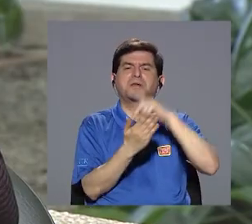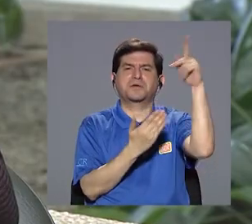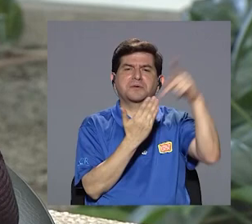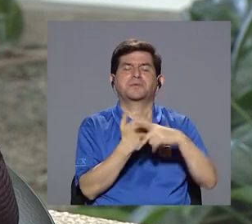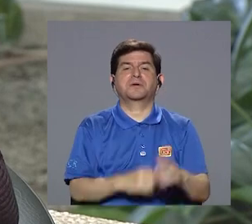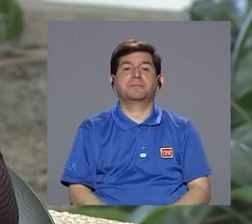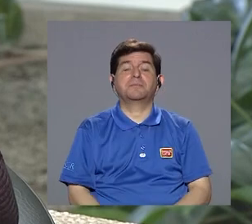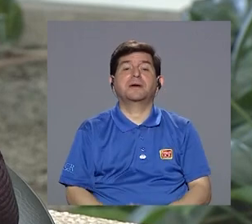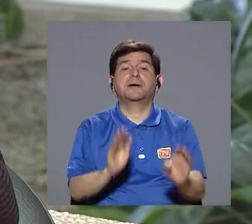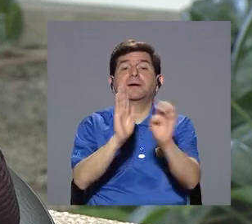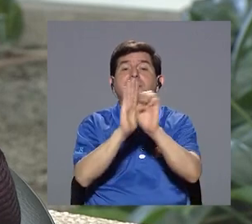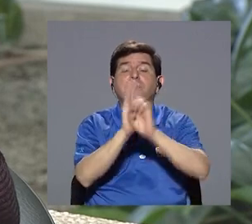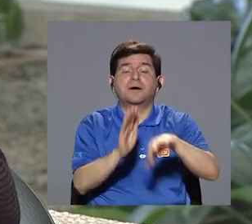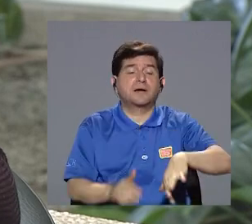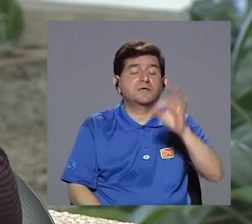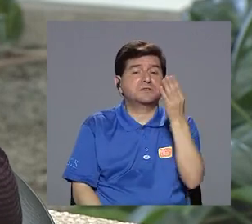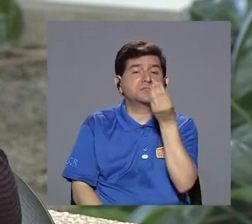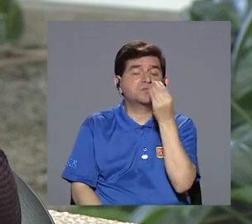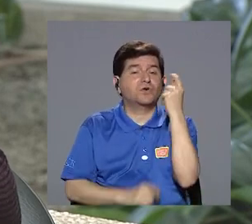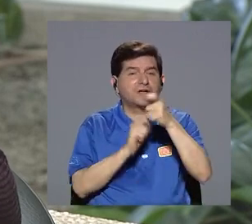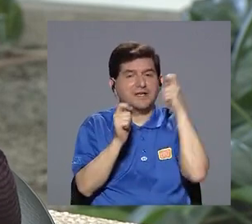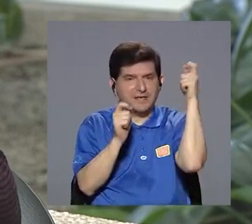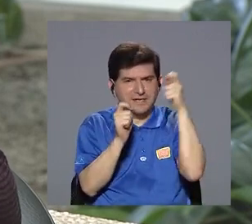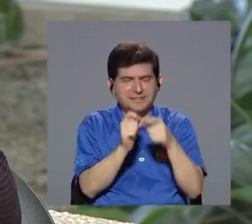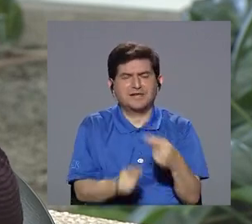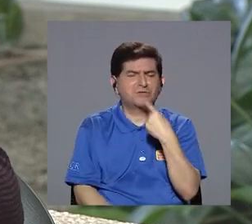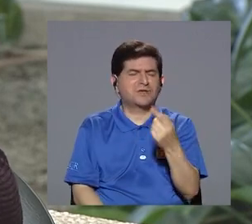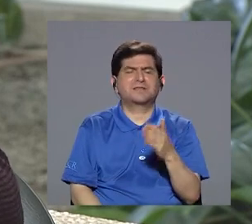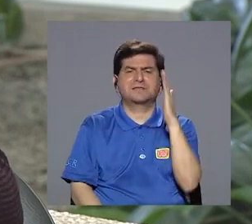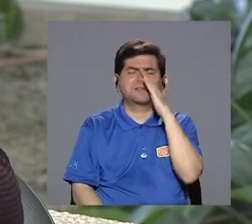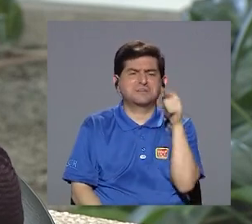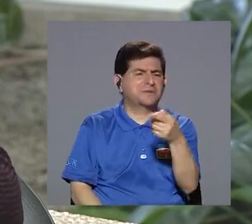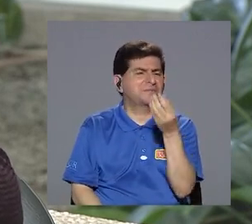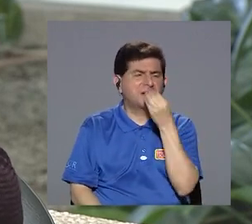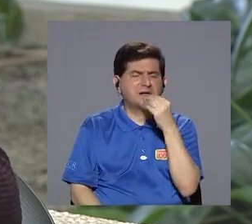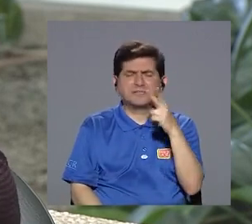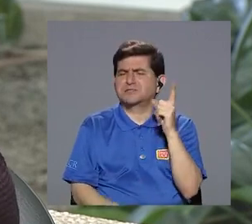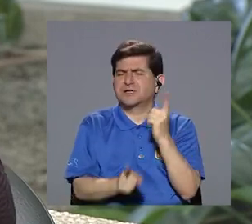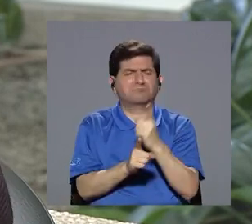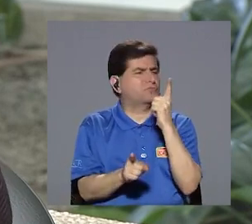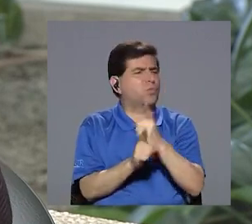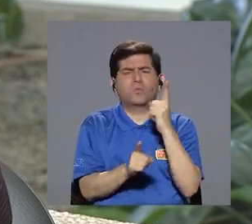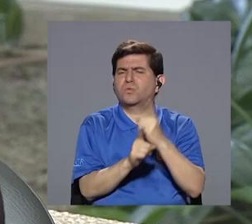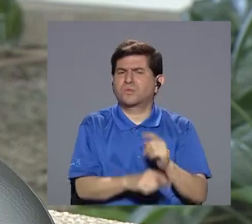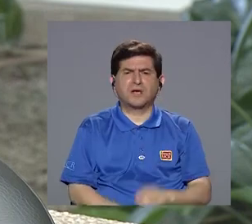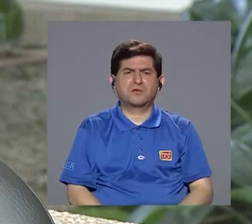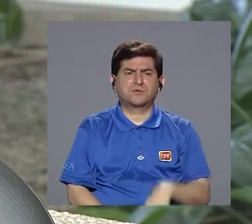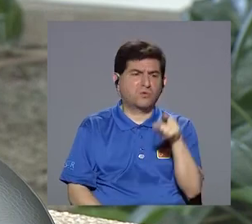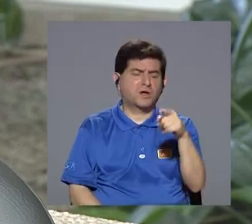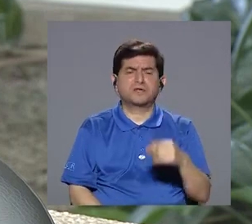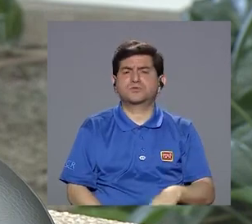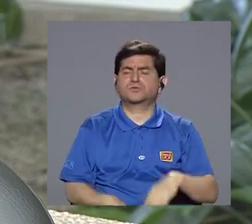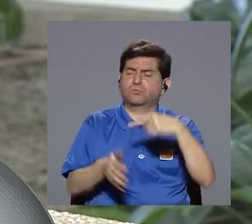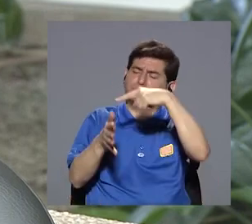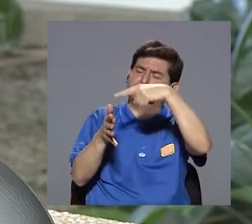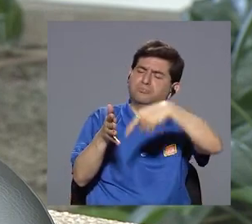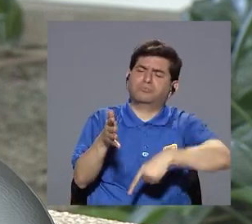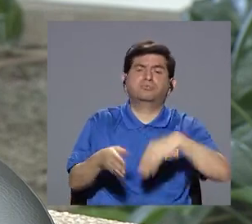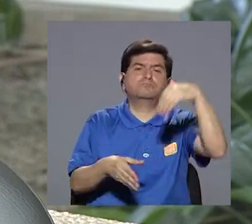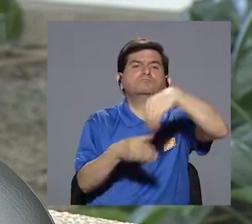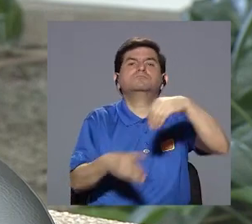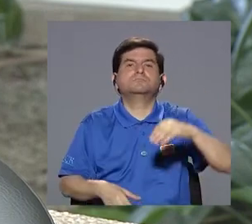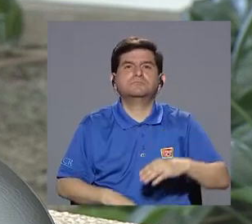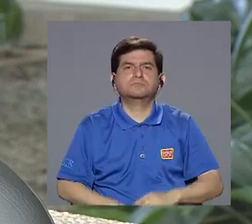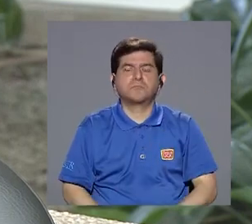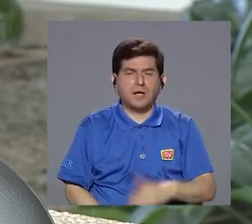en el programa, pero... Entonces, por ejemplo, escogen alimentos específicos y dicen, mamá, este alimento no lo deberíamos de consumir porque esto, esto, esto y